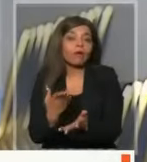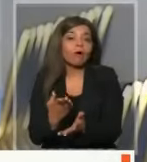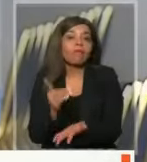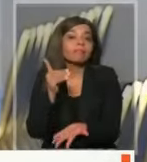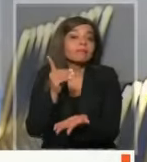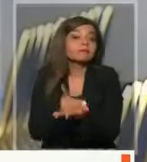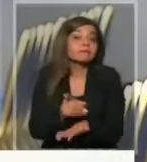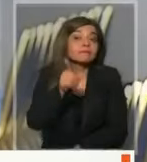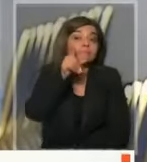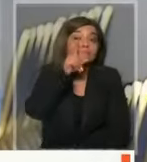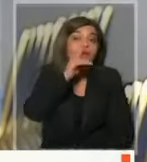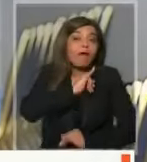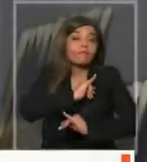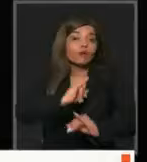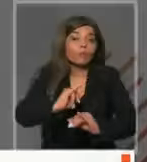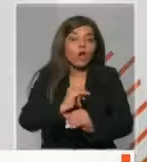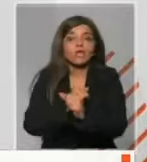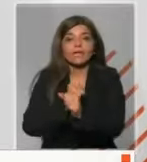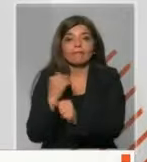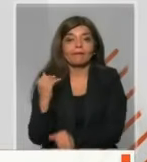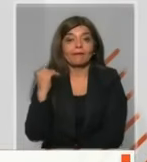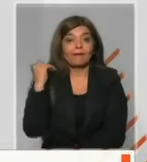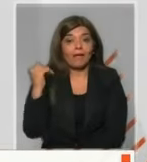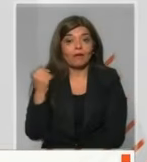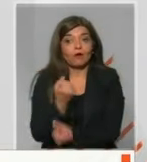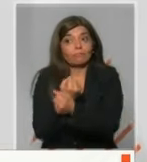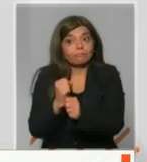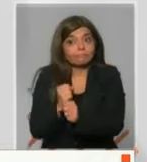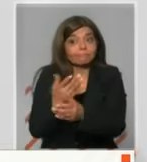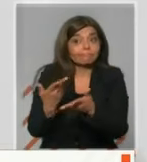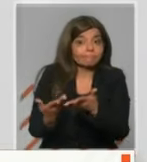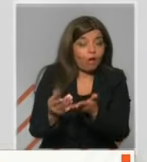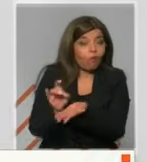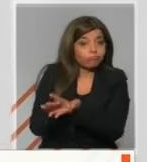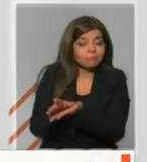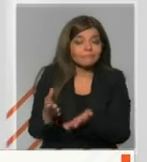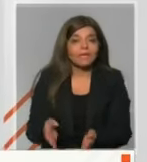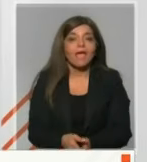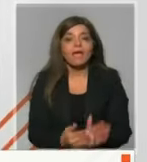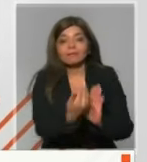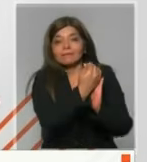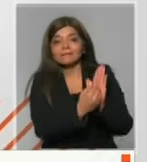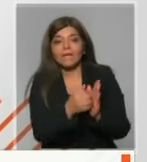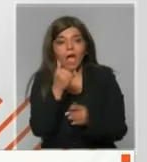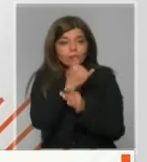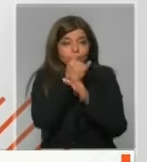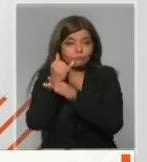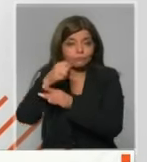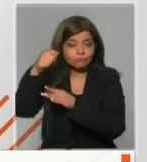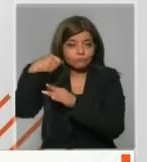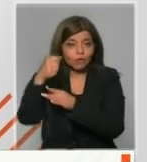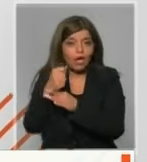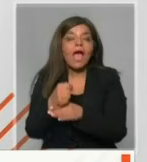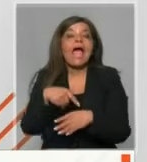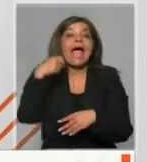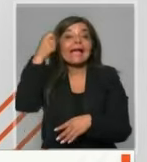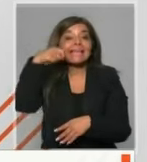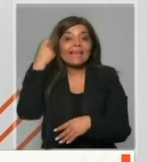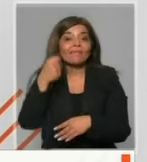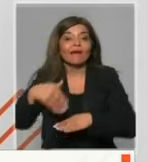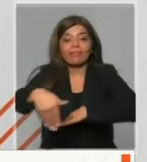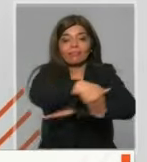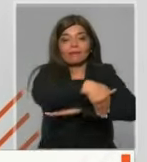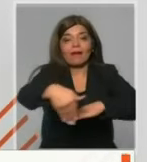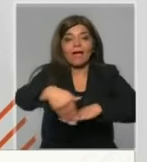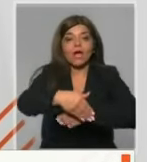que va a informar oportunamente Carabineros. El registro es de uno de los asistentes a estos piques de velocidad. Fue grabado en la caletera poniente